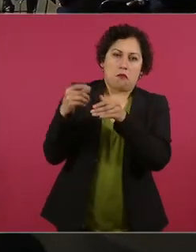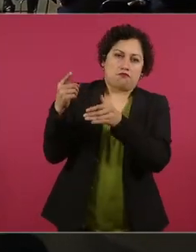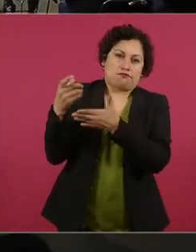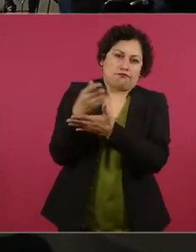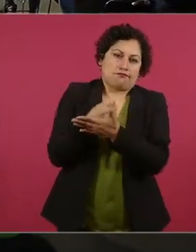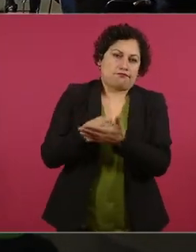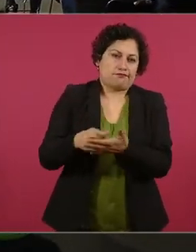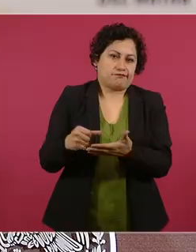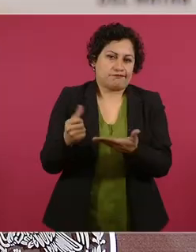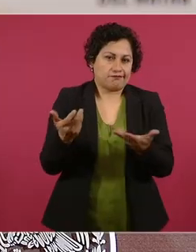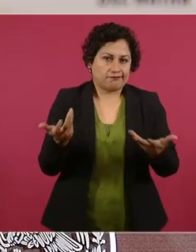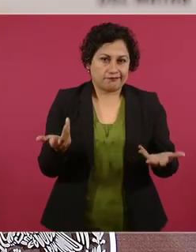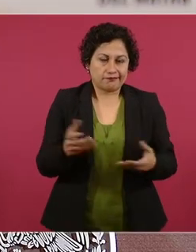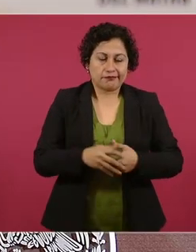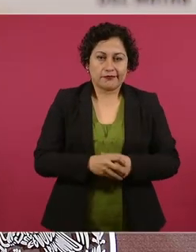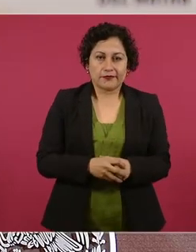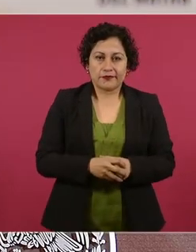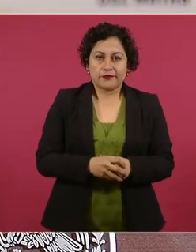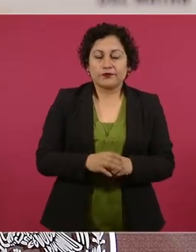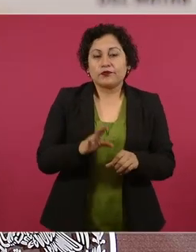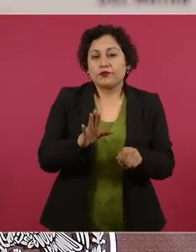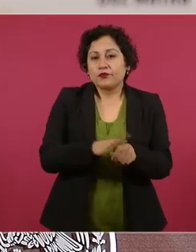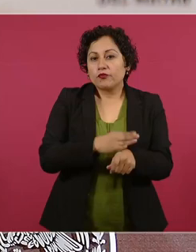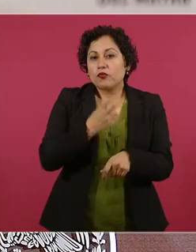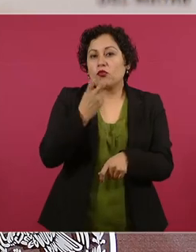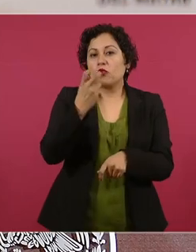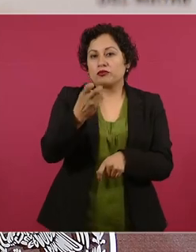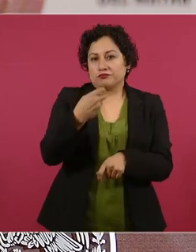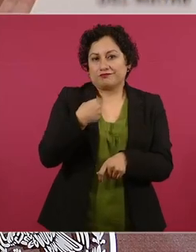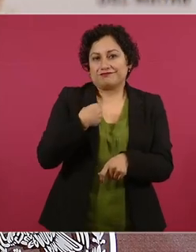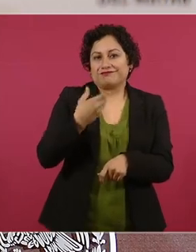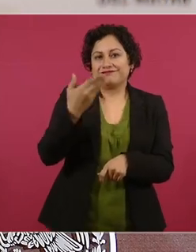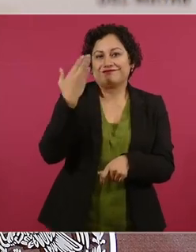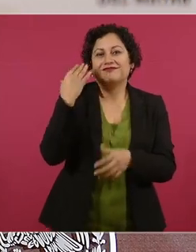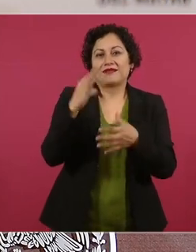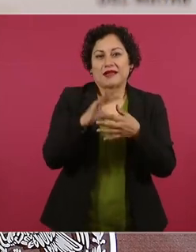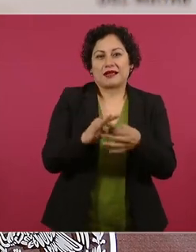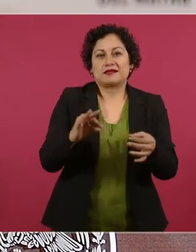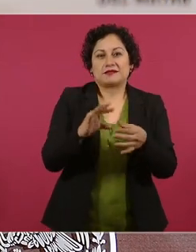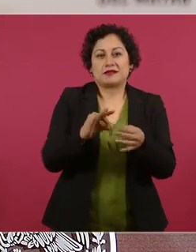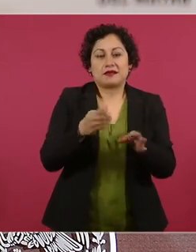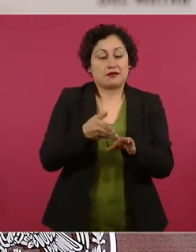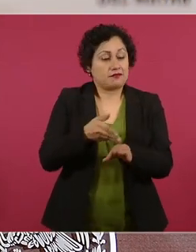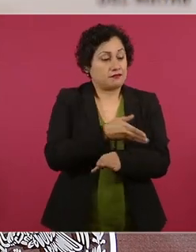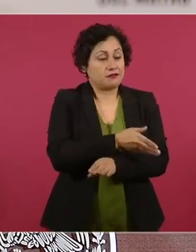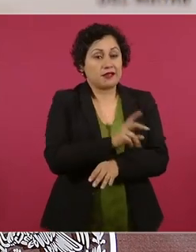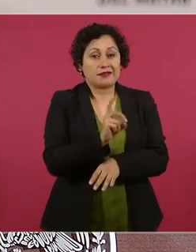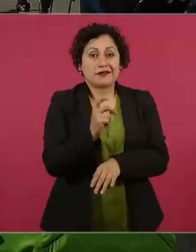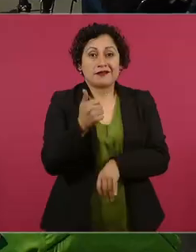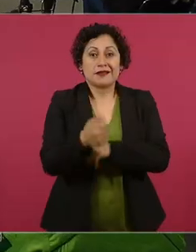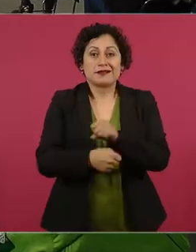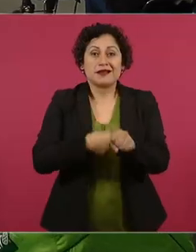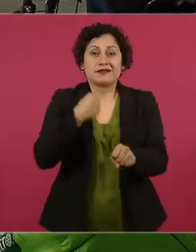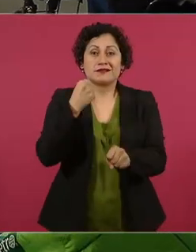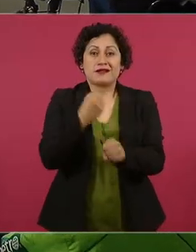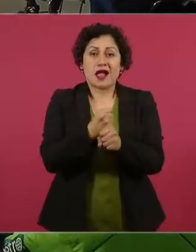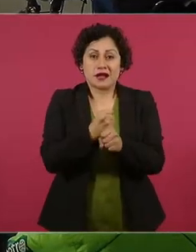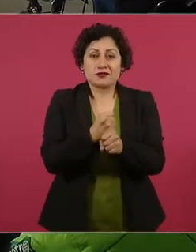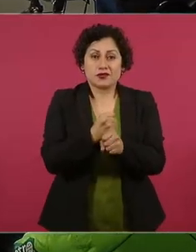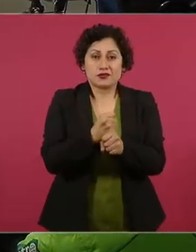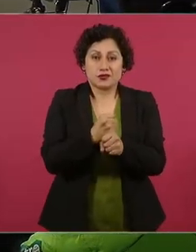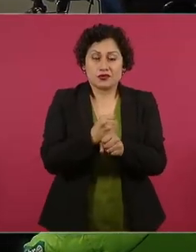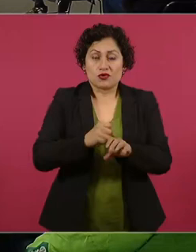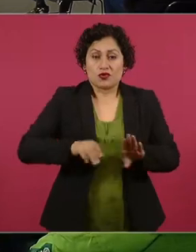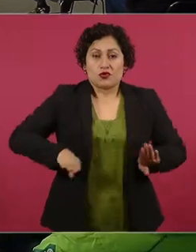Por eso hablaba yo de que en 36 años de periodo neoliberal nunca hicieron